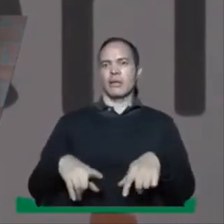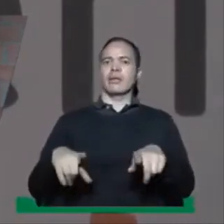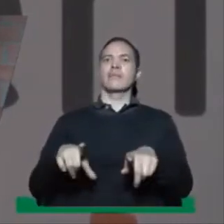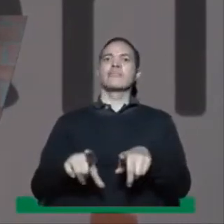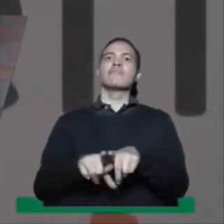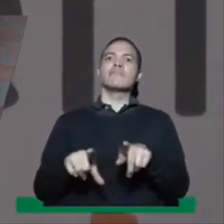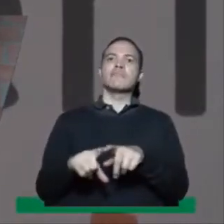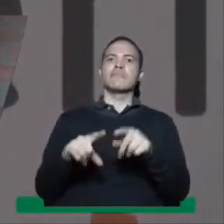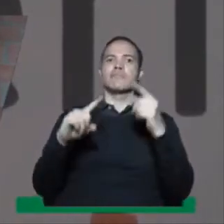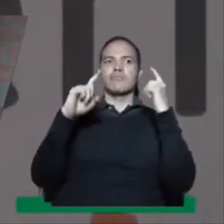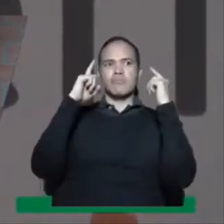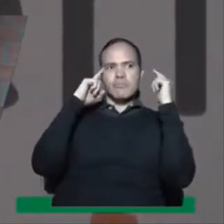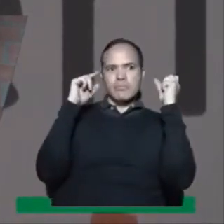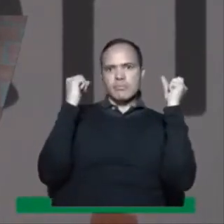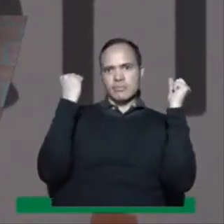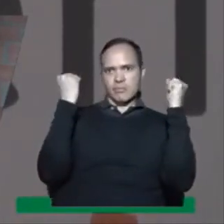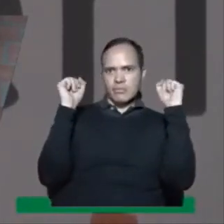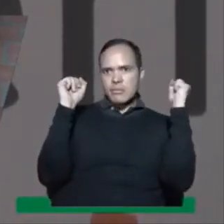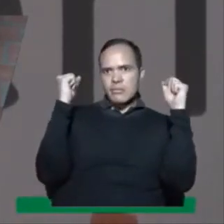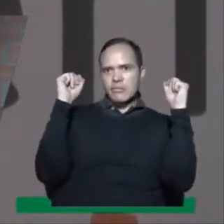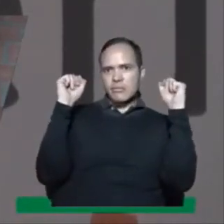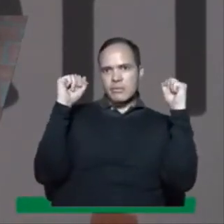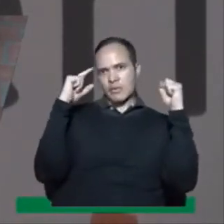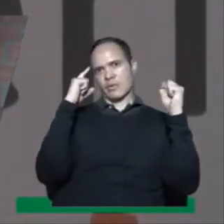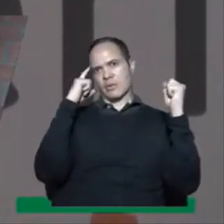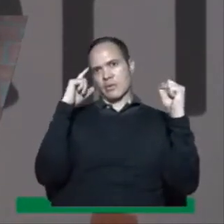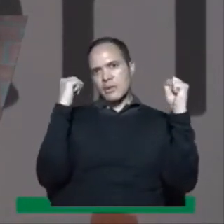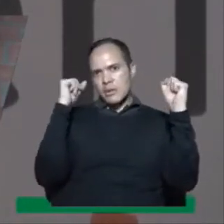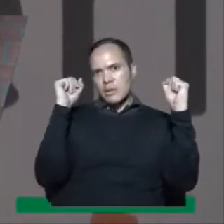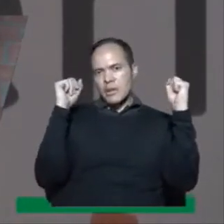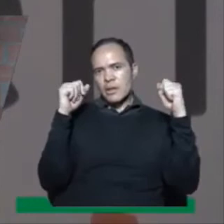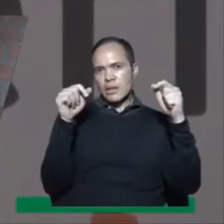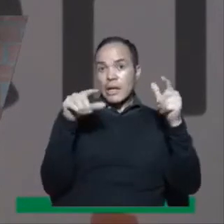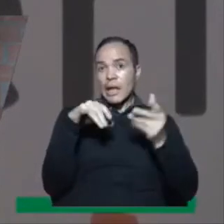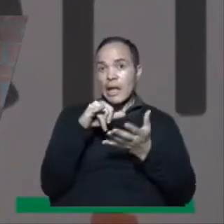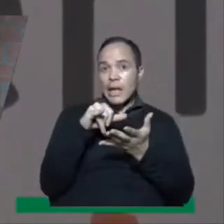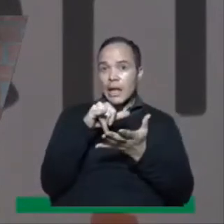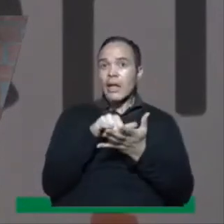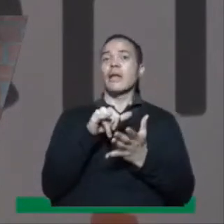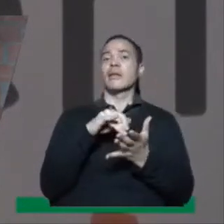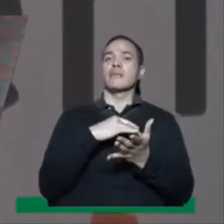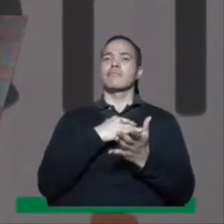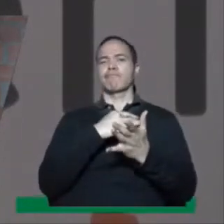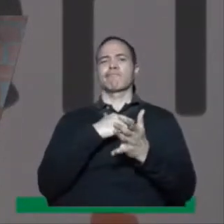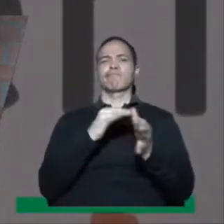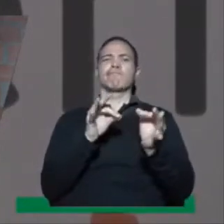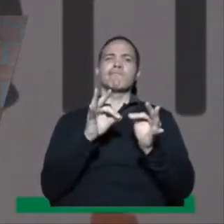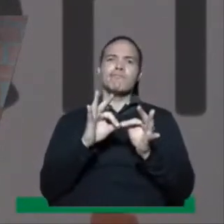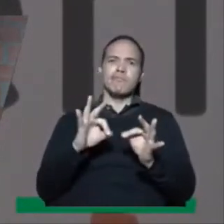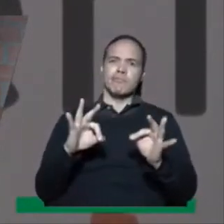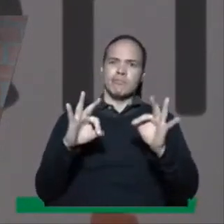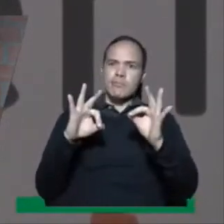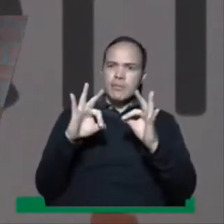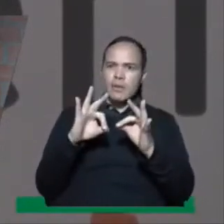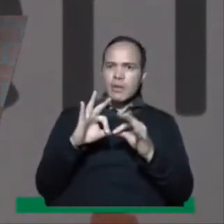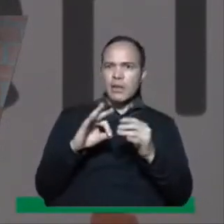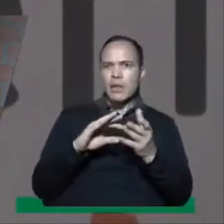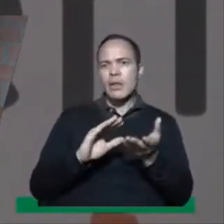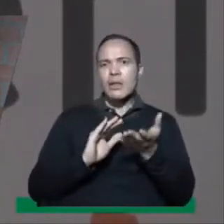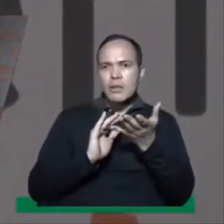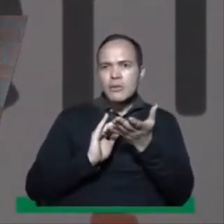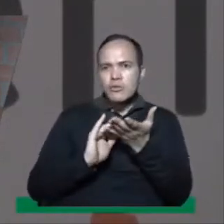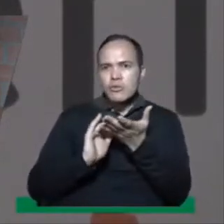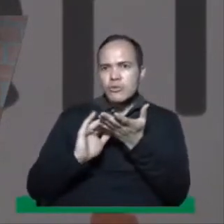preocupamos de que fuera de excelente calidad porque sentimos que es importante para nuestros asociados tengan buenos materiales